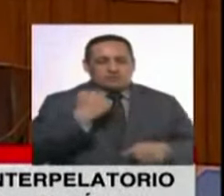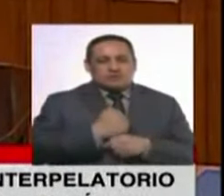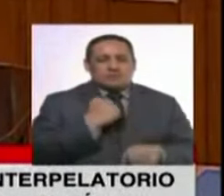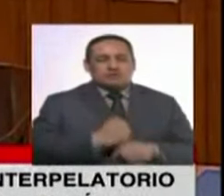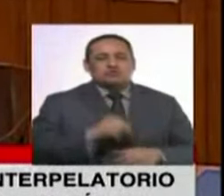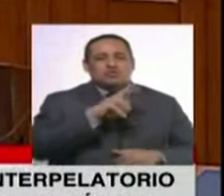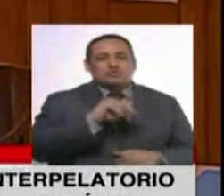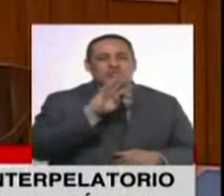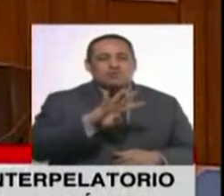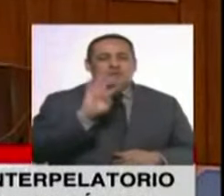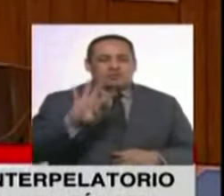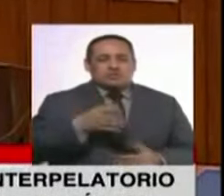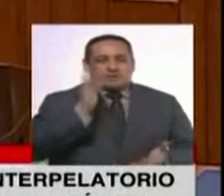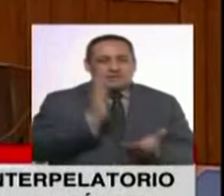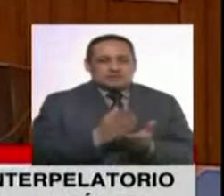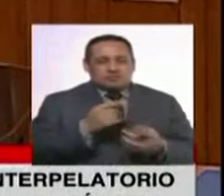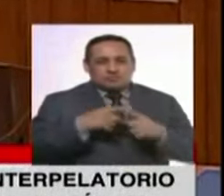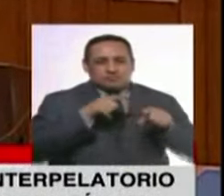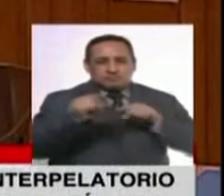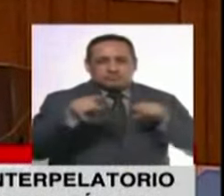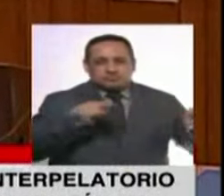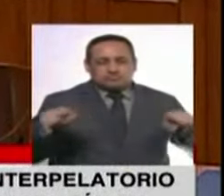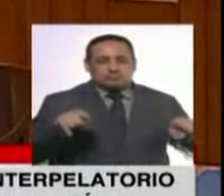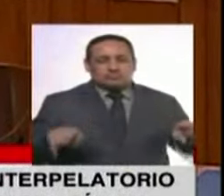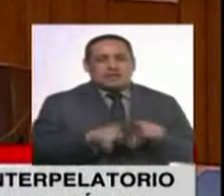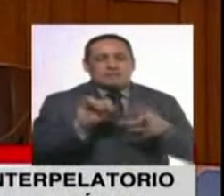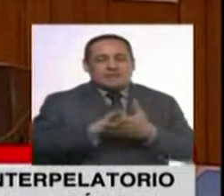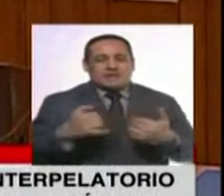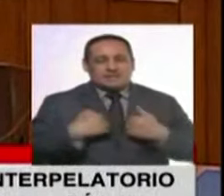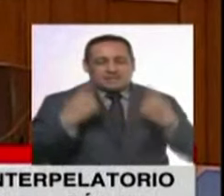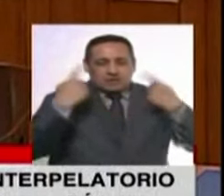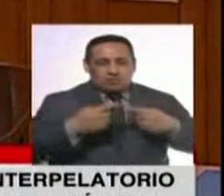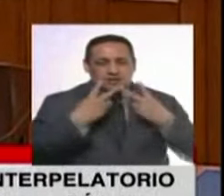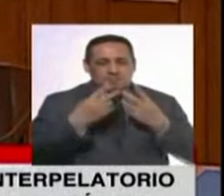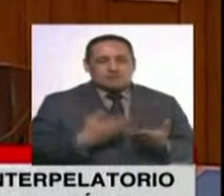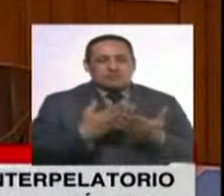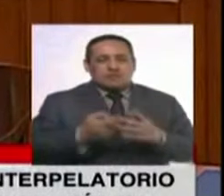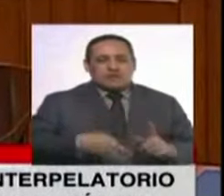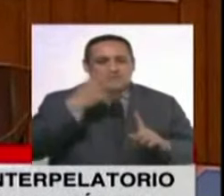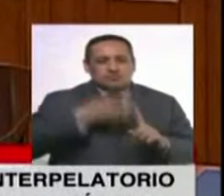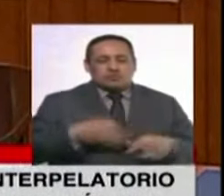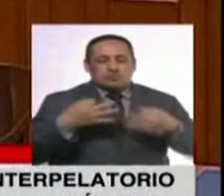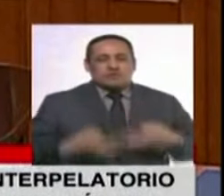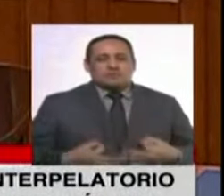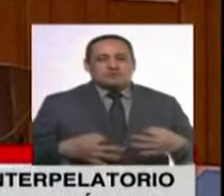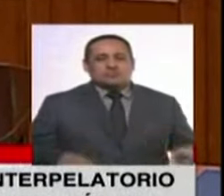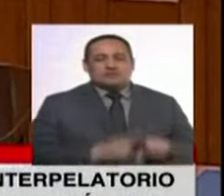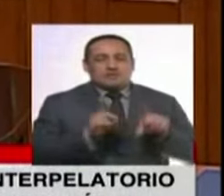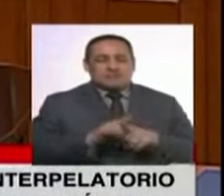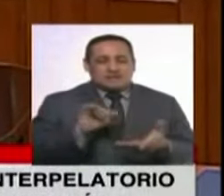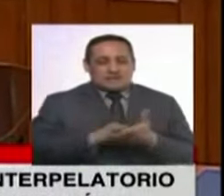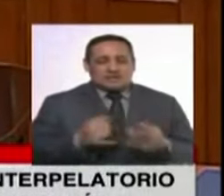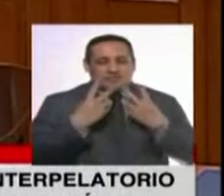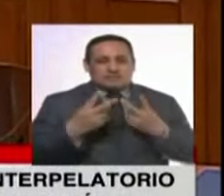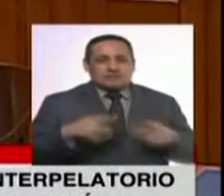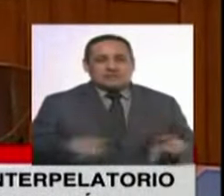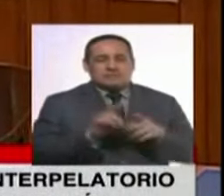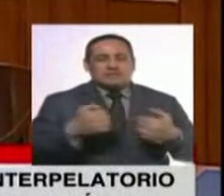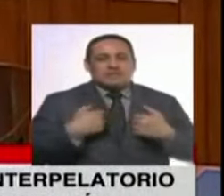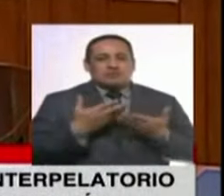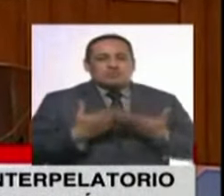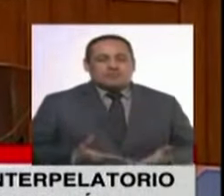de 244 acciones estratégicas medidas a través de indicadores cuyo cumplimiento a su vez tiene